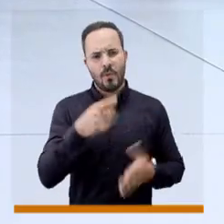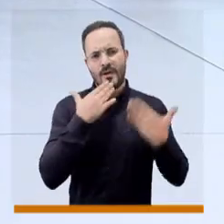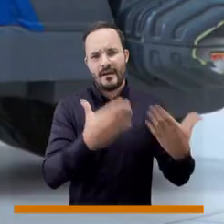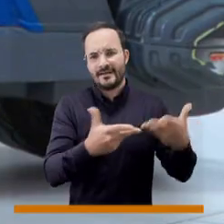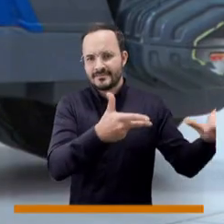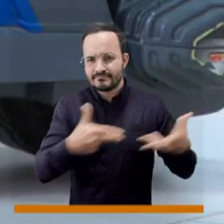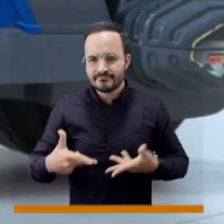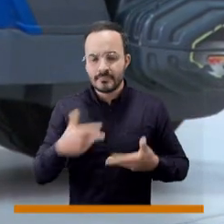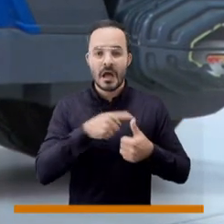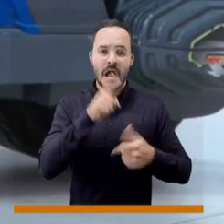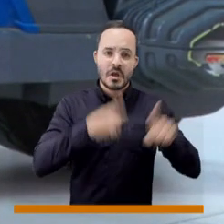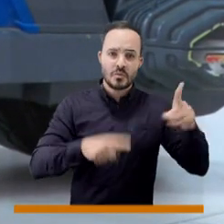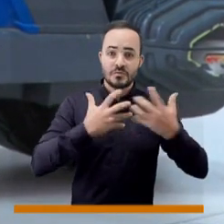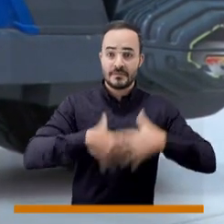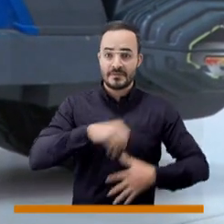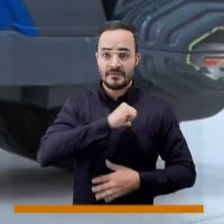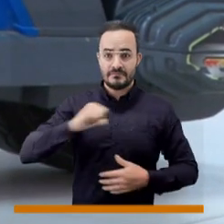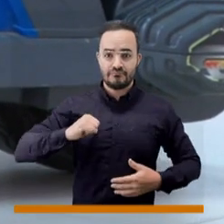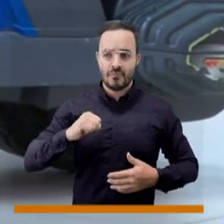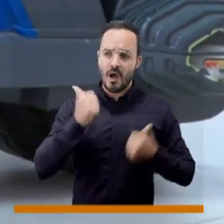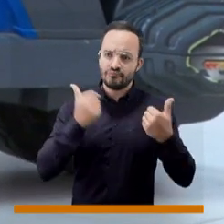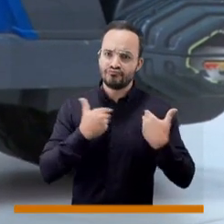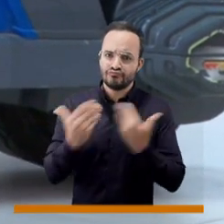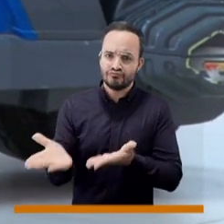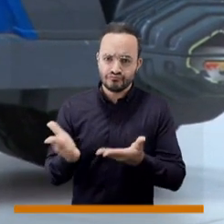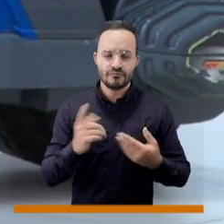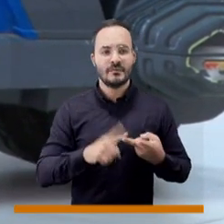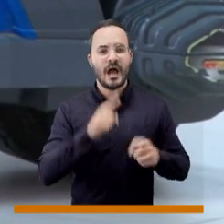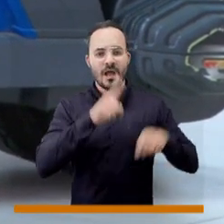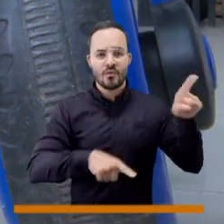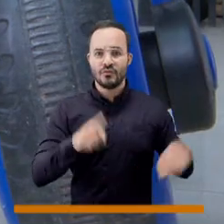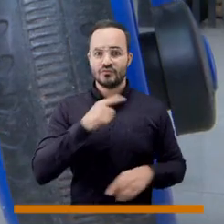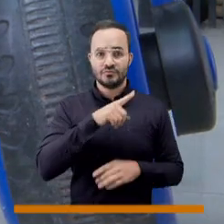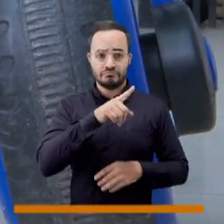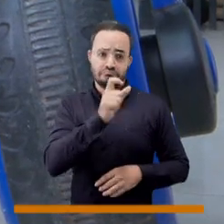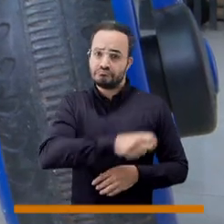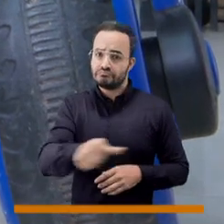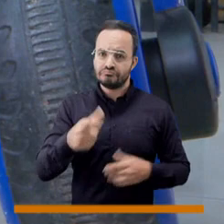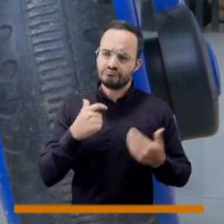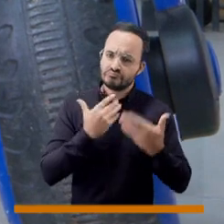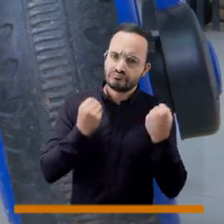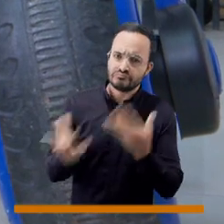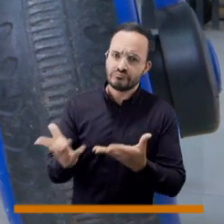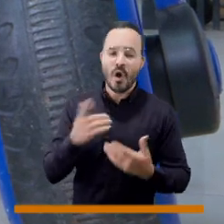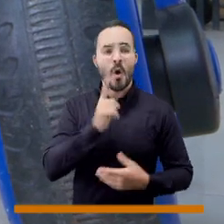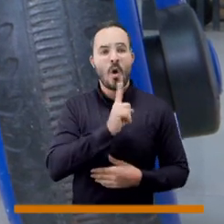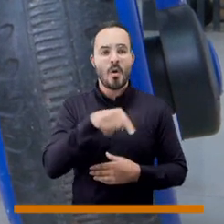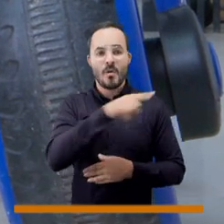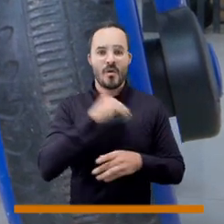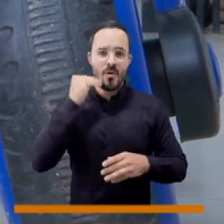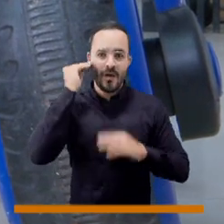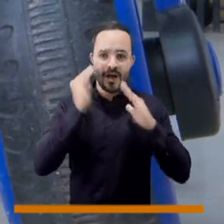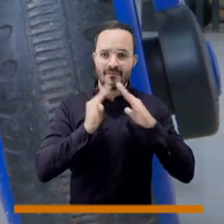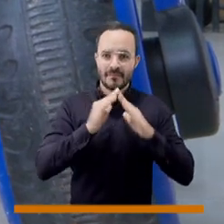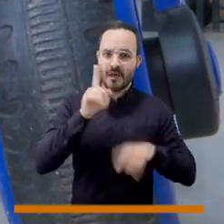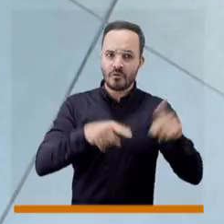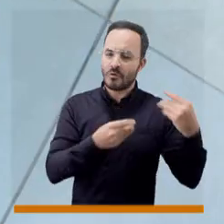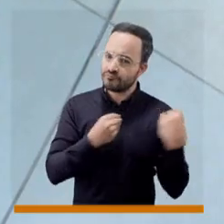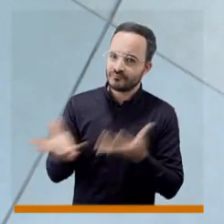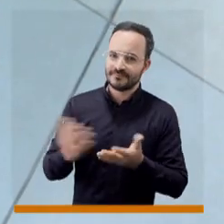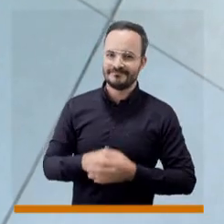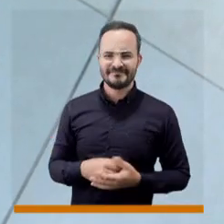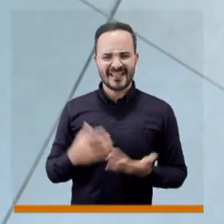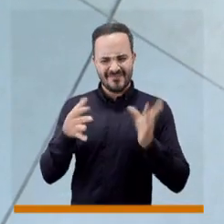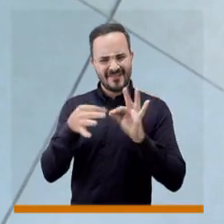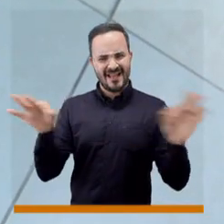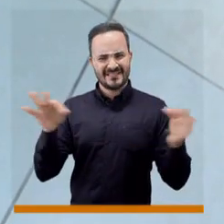con participación y patrocinios de la empresa privada, con familias que quieren aportar para que estos sueños se hagan realidad. El eslogan